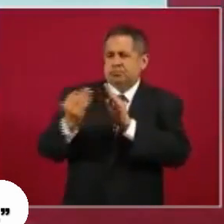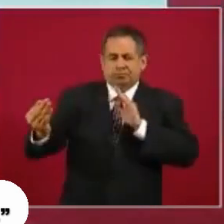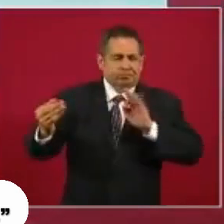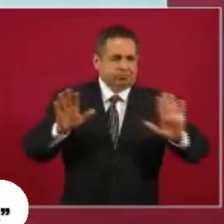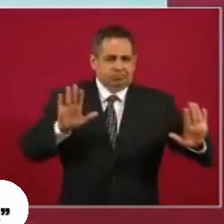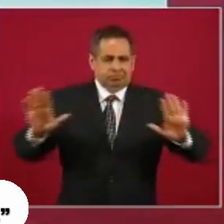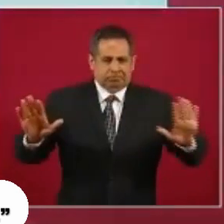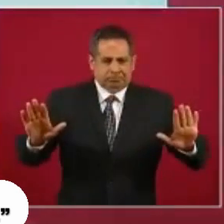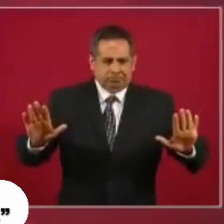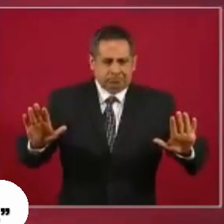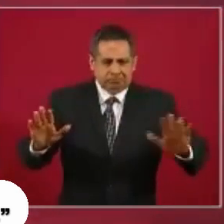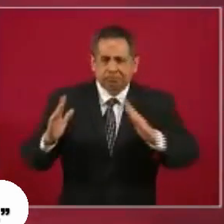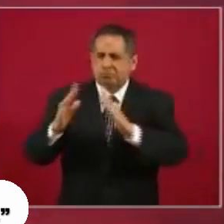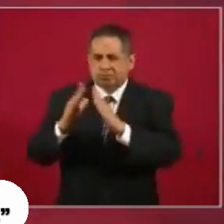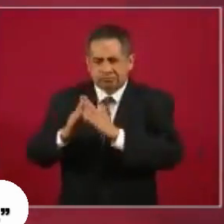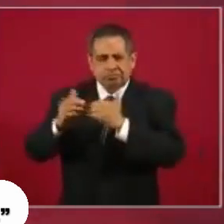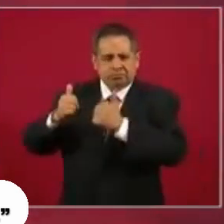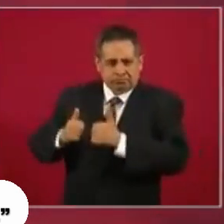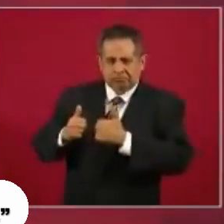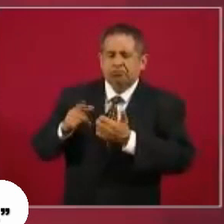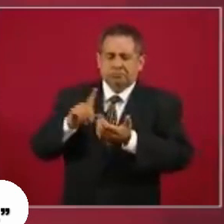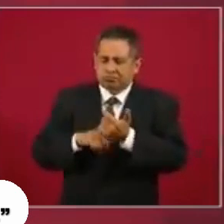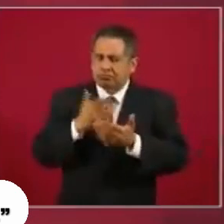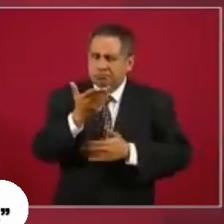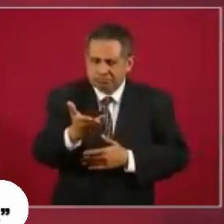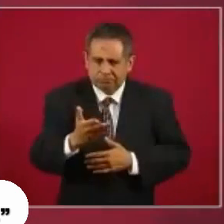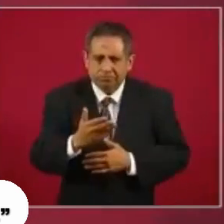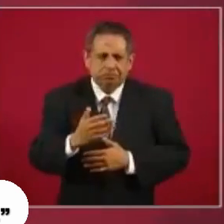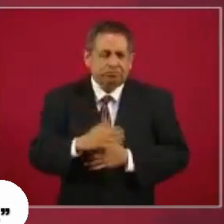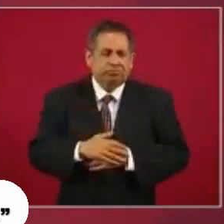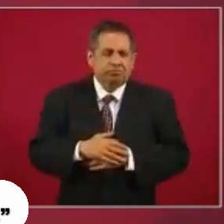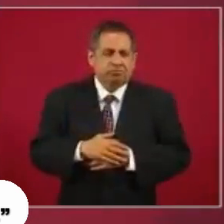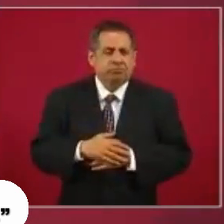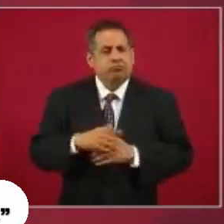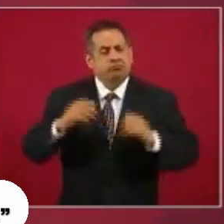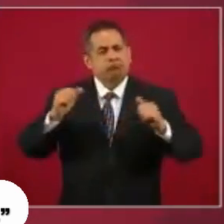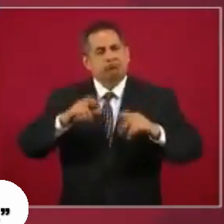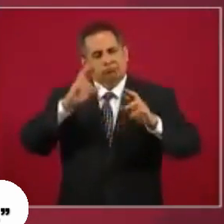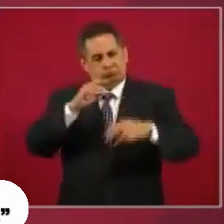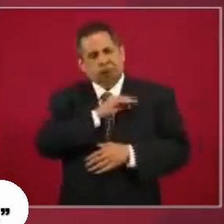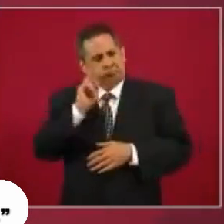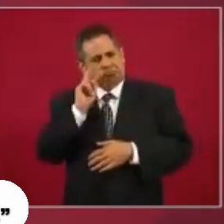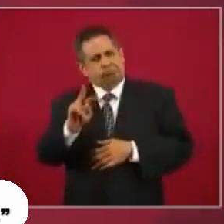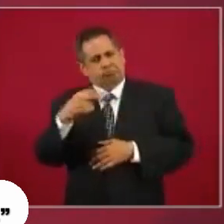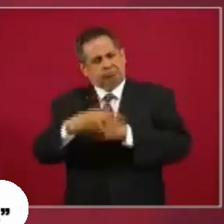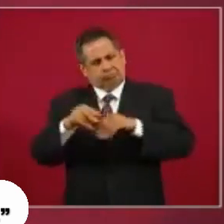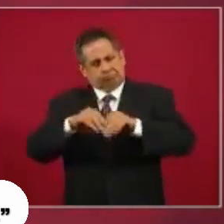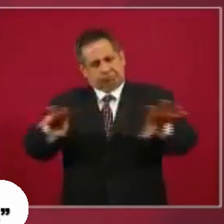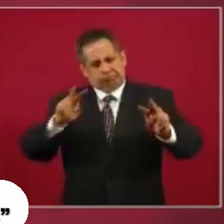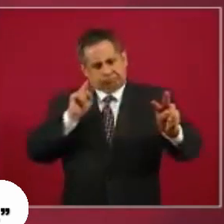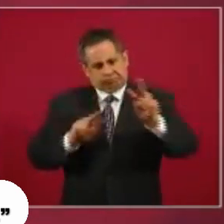estén en sus domicilios es una ceremonia que se puede ver